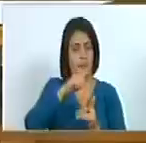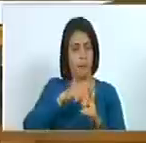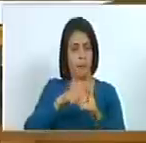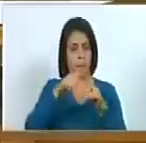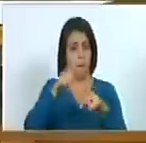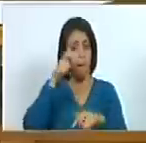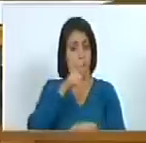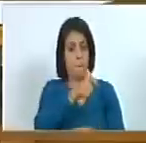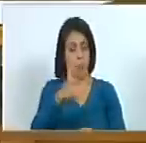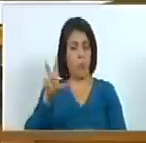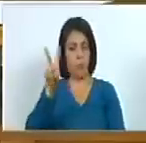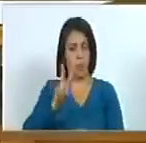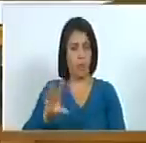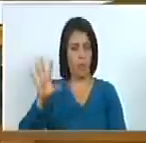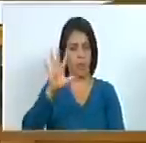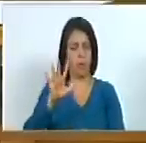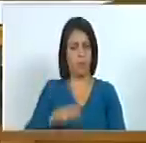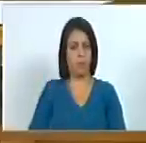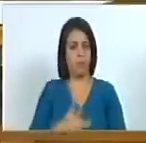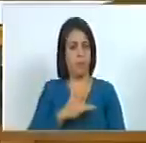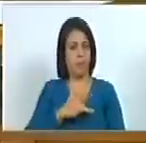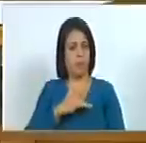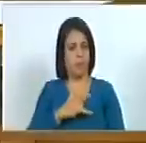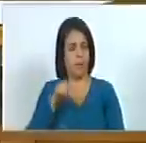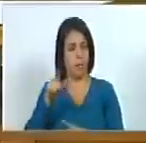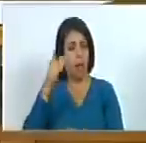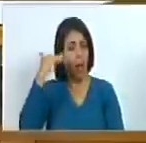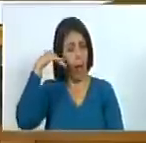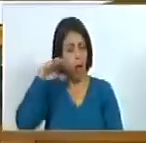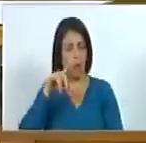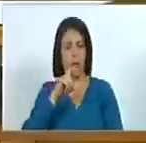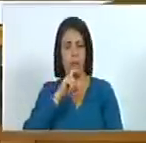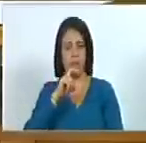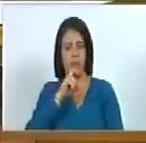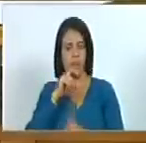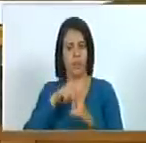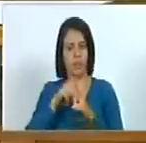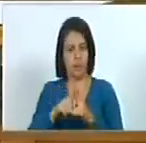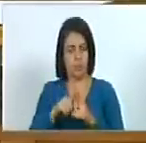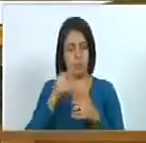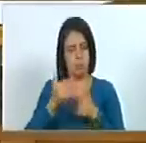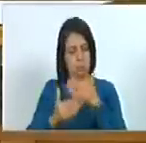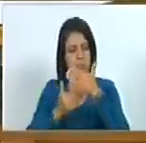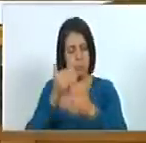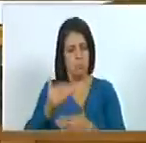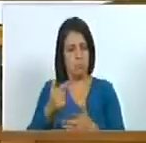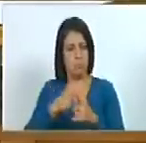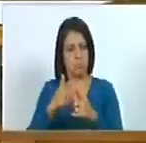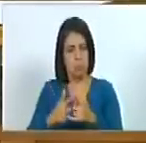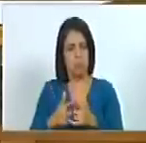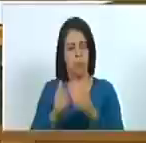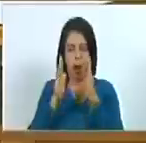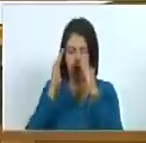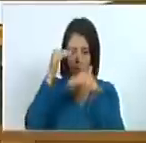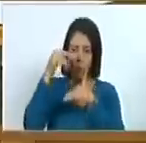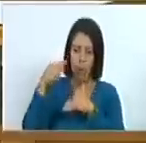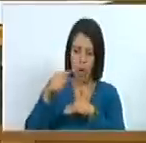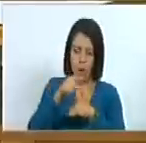el pueblo de Venezuela siente que a pesar de las dificultades está siendo siempre